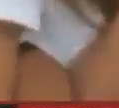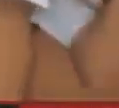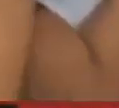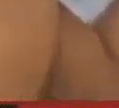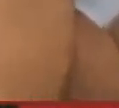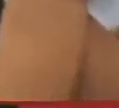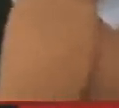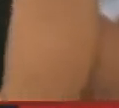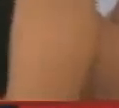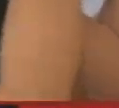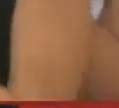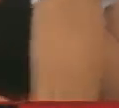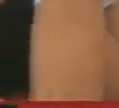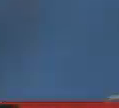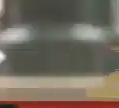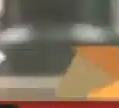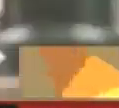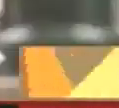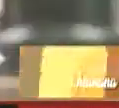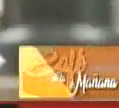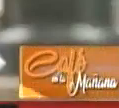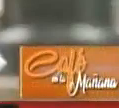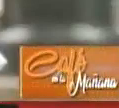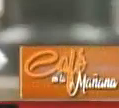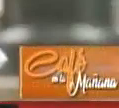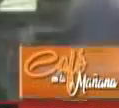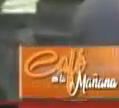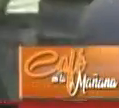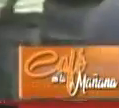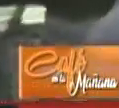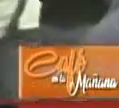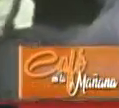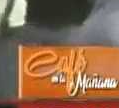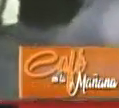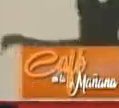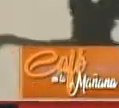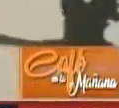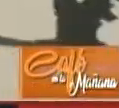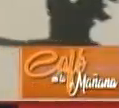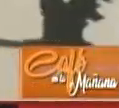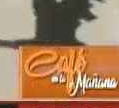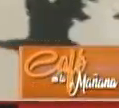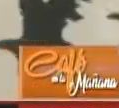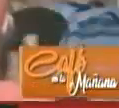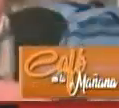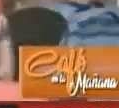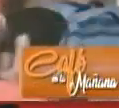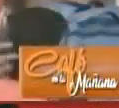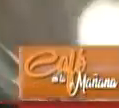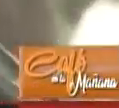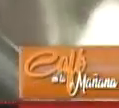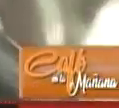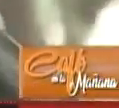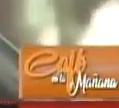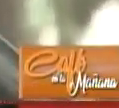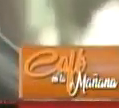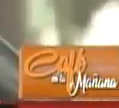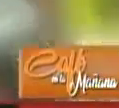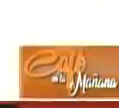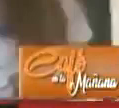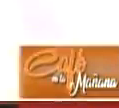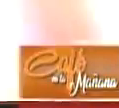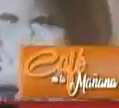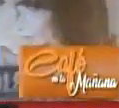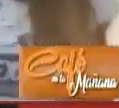un año aquí en esta plaza convertimos la rabia de la injusticia en lucha solidaria y libre. Desde este momento de